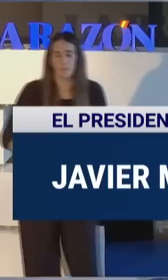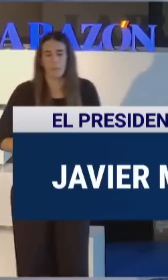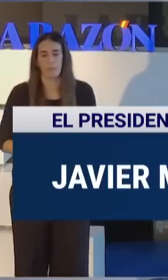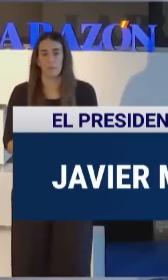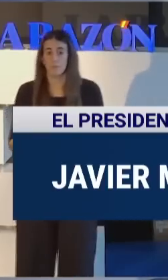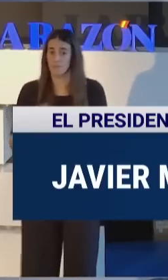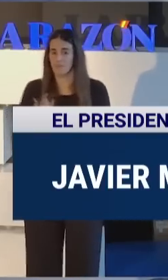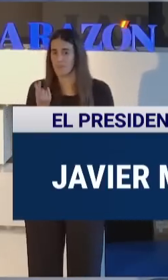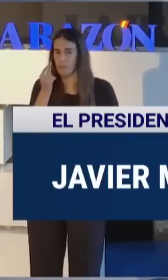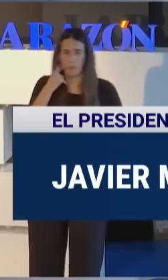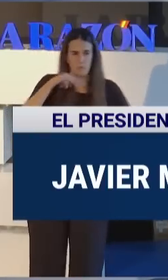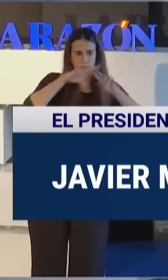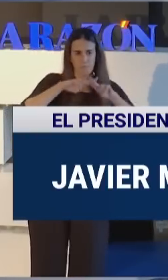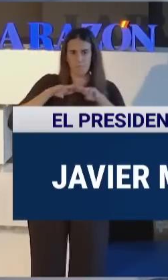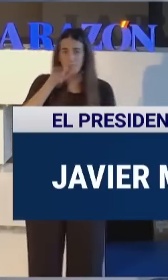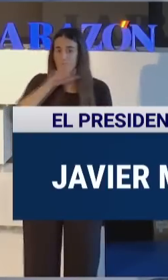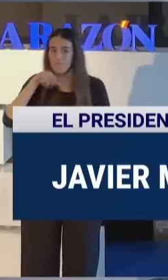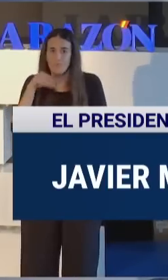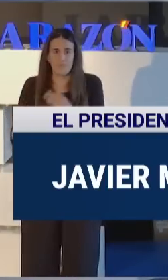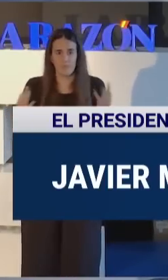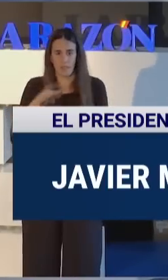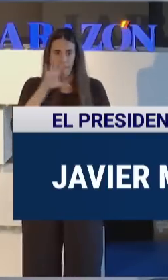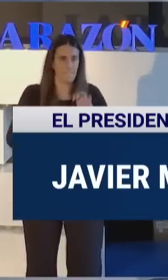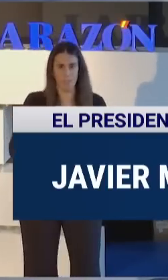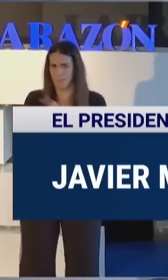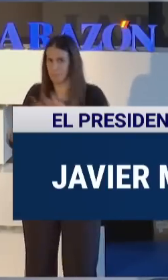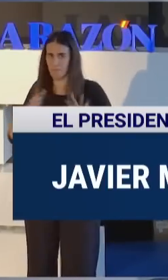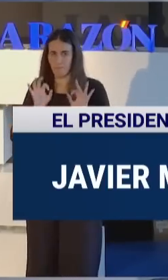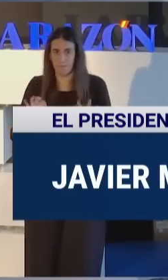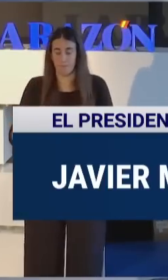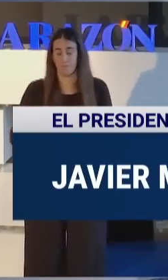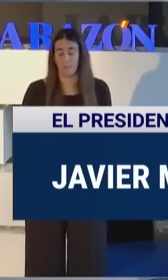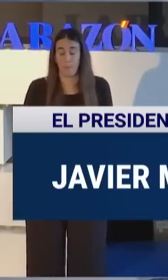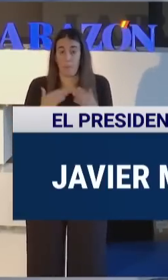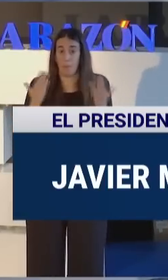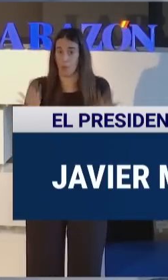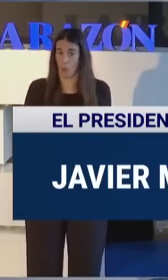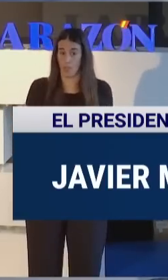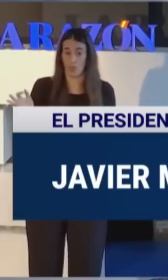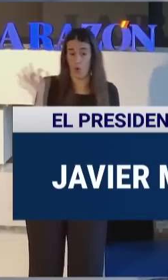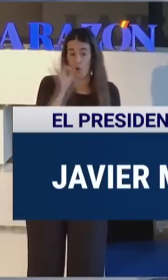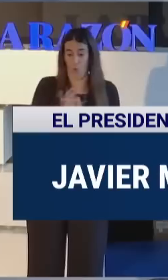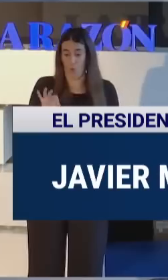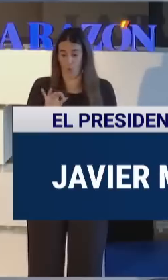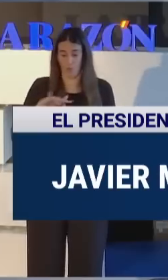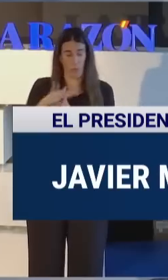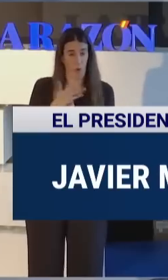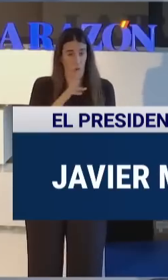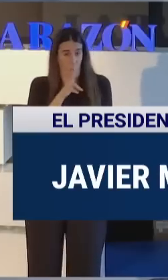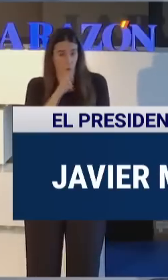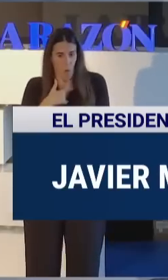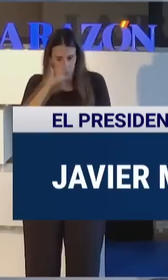los precios y la gente se tiraba sobre la mercadería. Entonces, o una de dos, o estaba mal los libros o yo